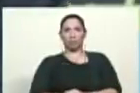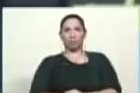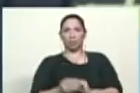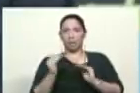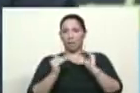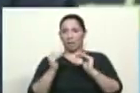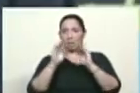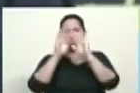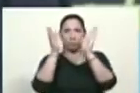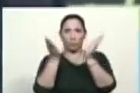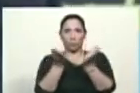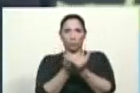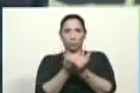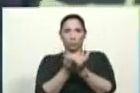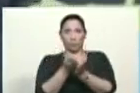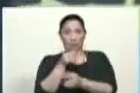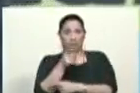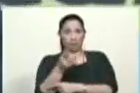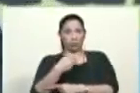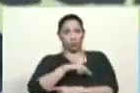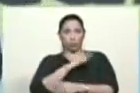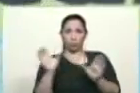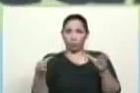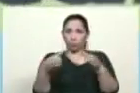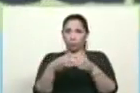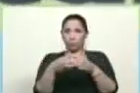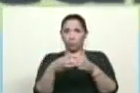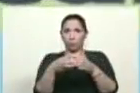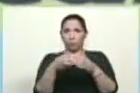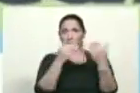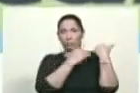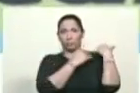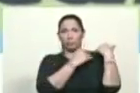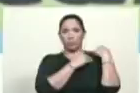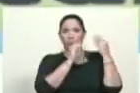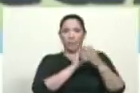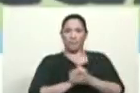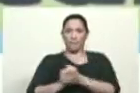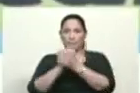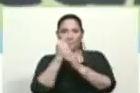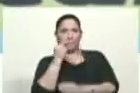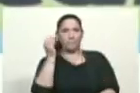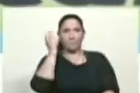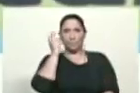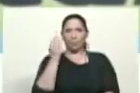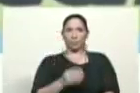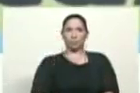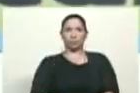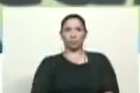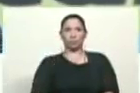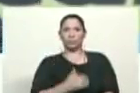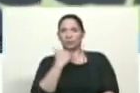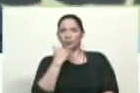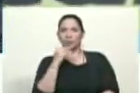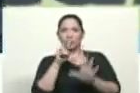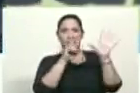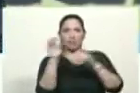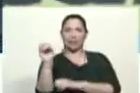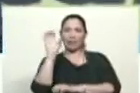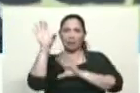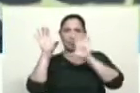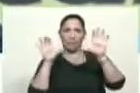del Mundo. Allí nos reunimos representantes, compañeros, compañeras de cerca de 70